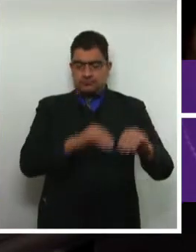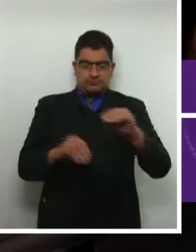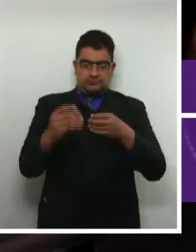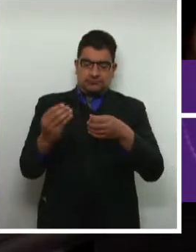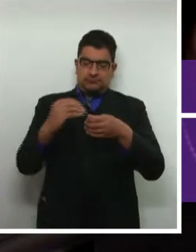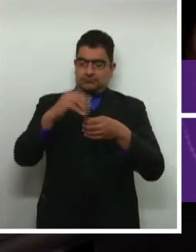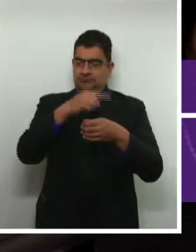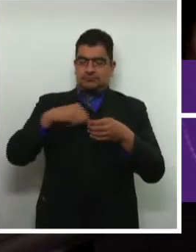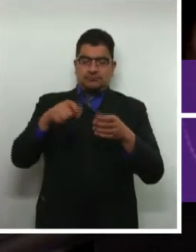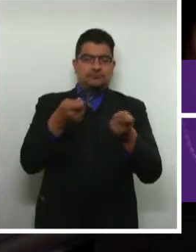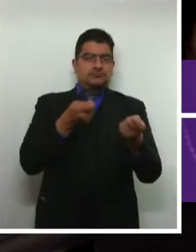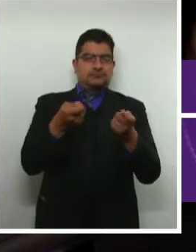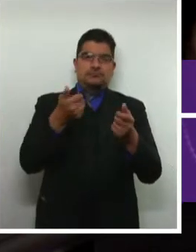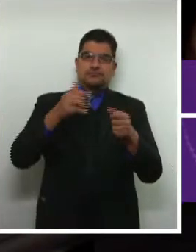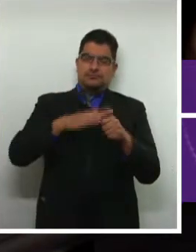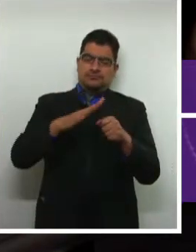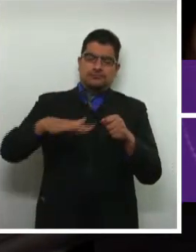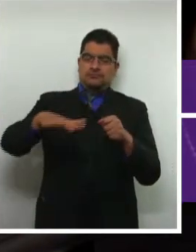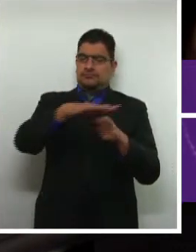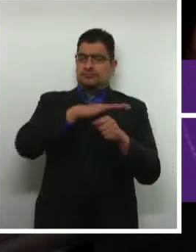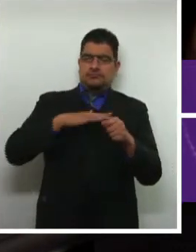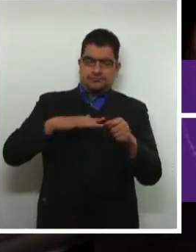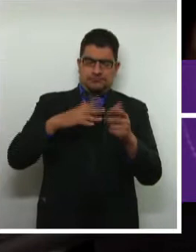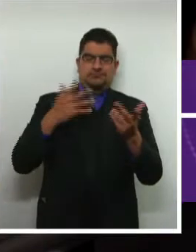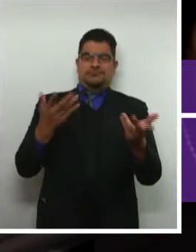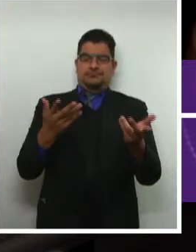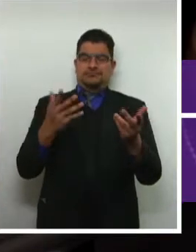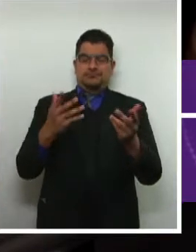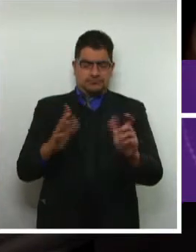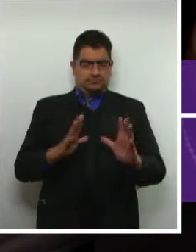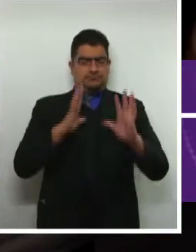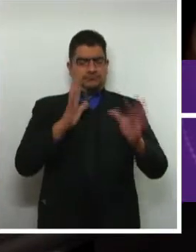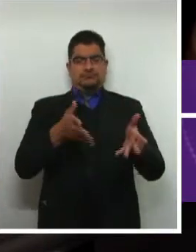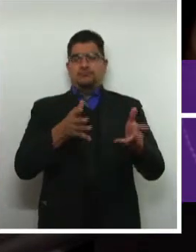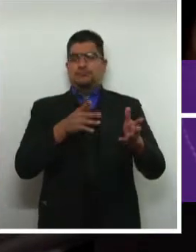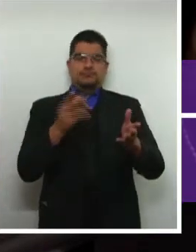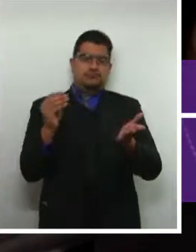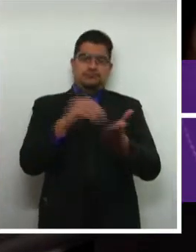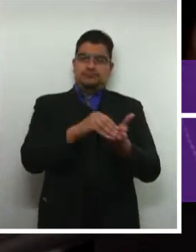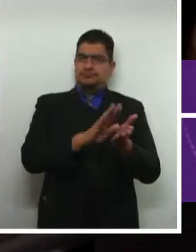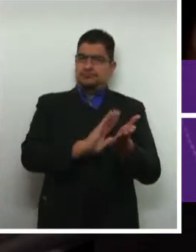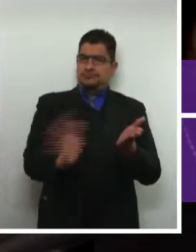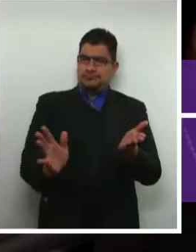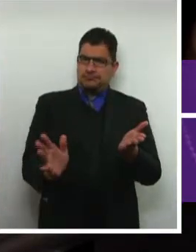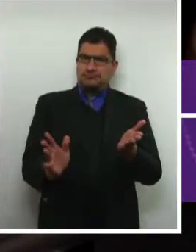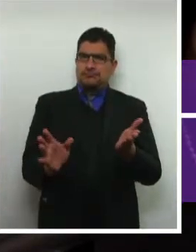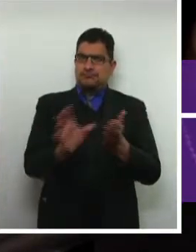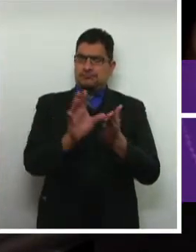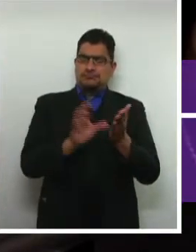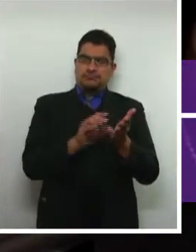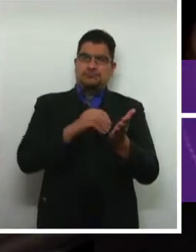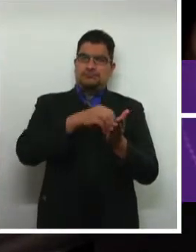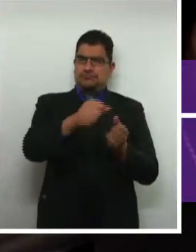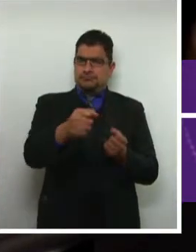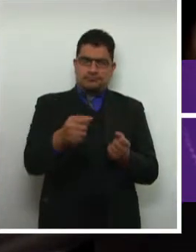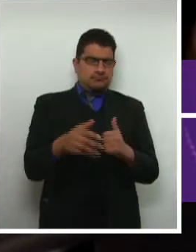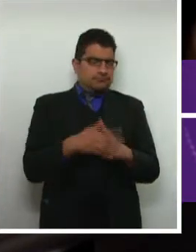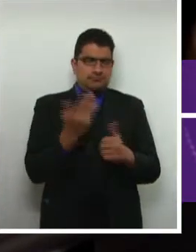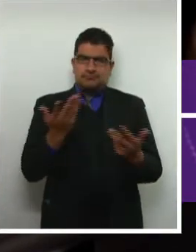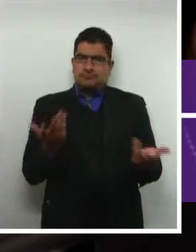una administración pública ya se va a quedar instituido en una constitución?